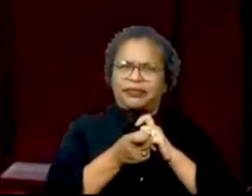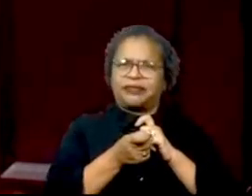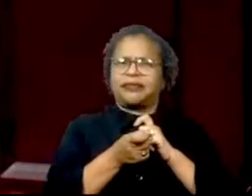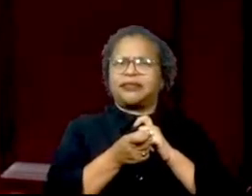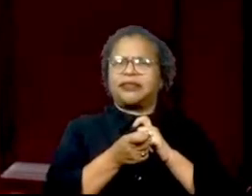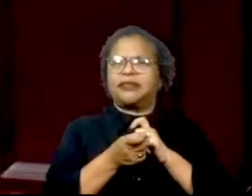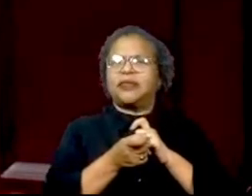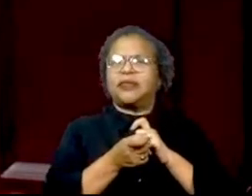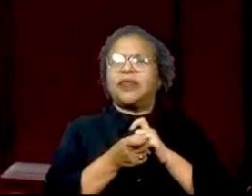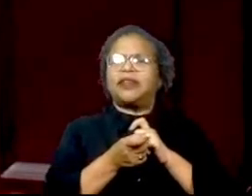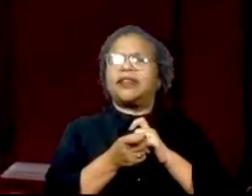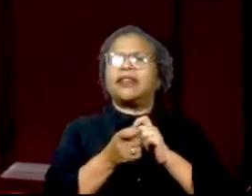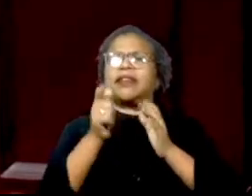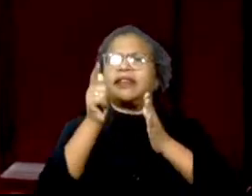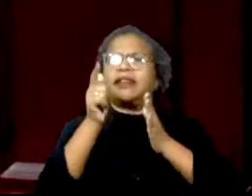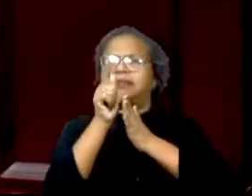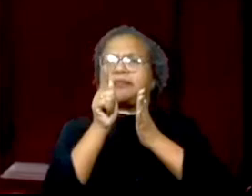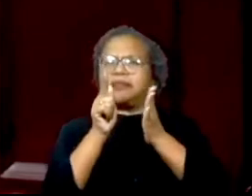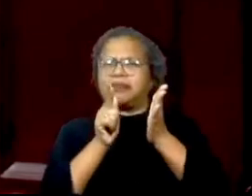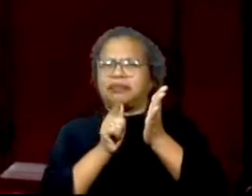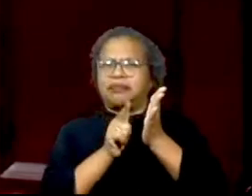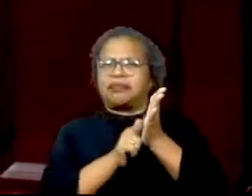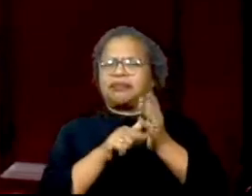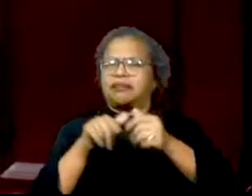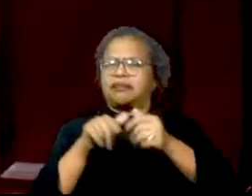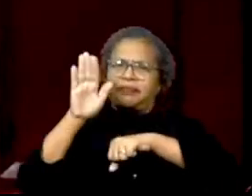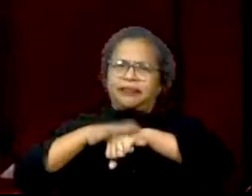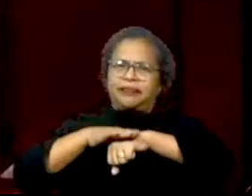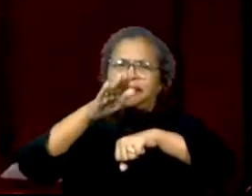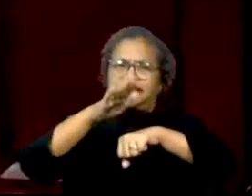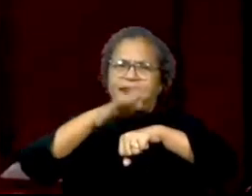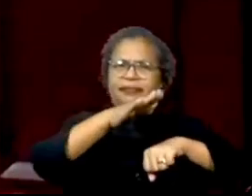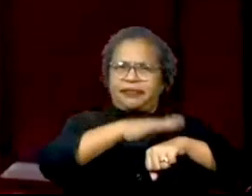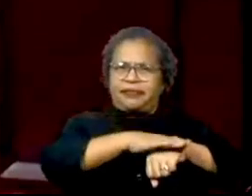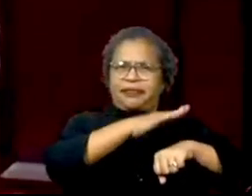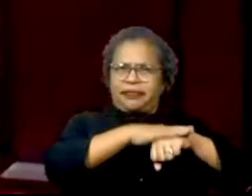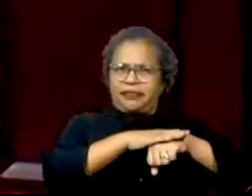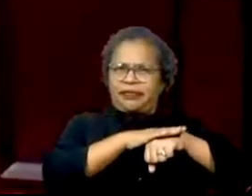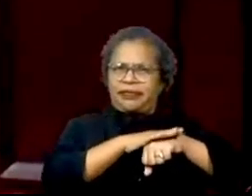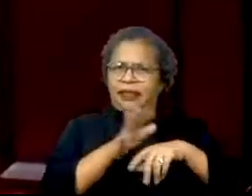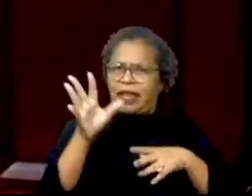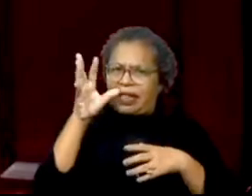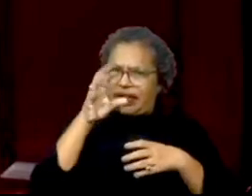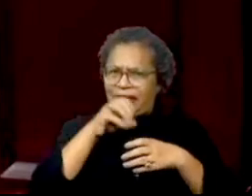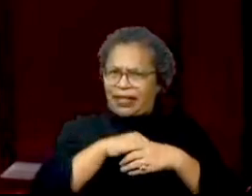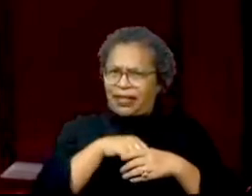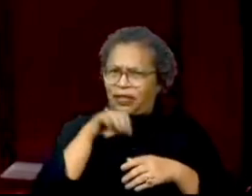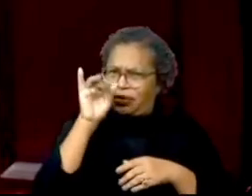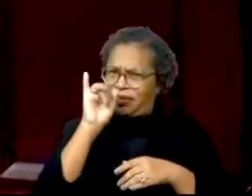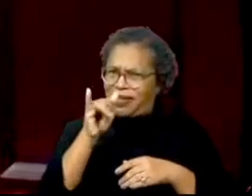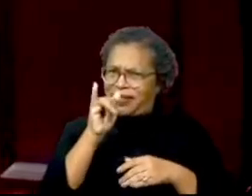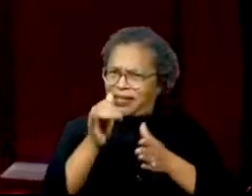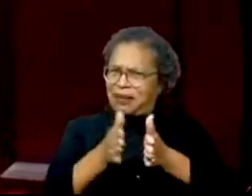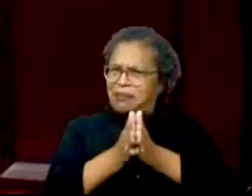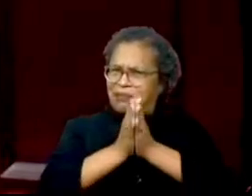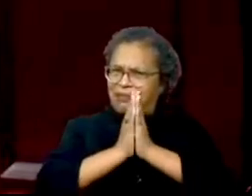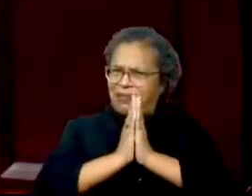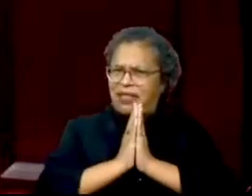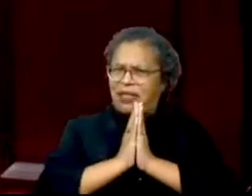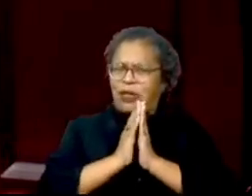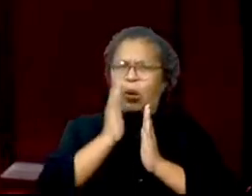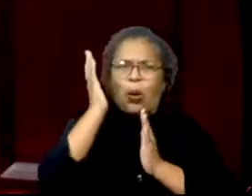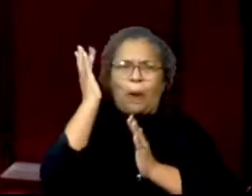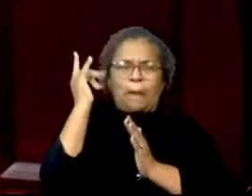a esta asamblea revisora si está dentro del objeto, porque como miembro de la